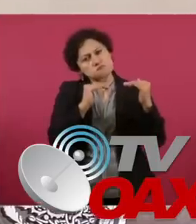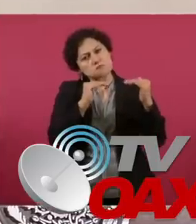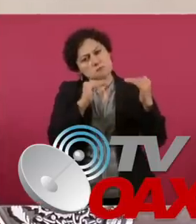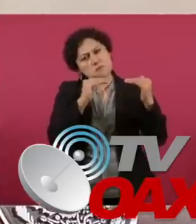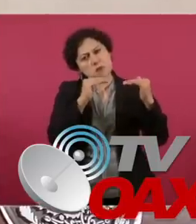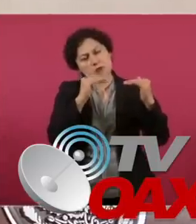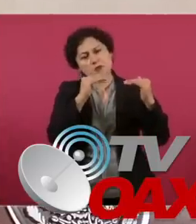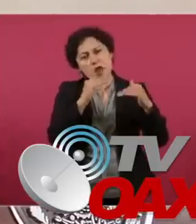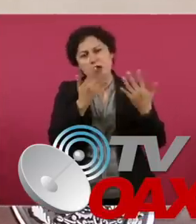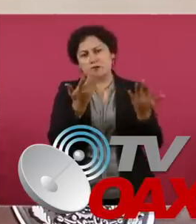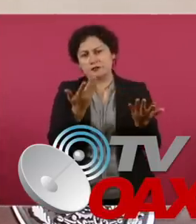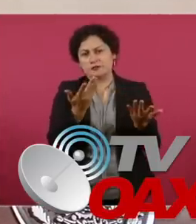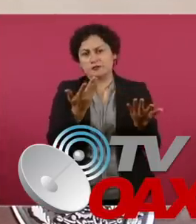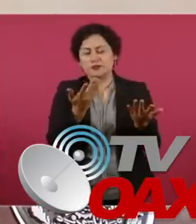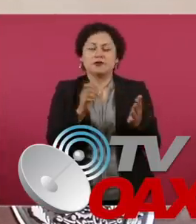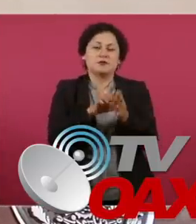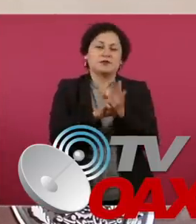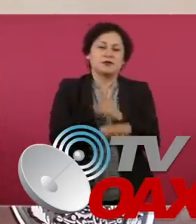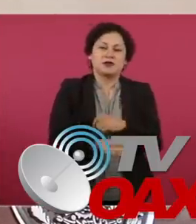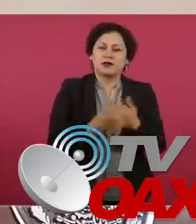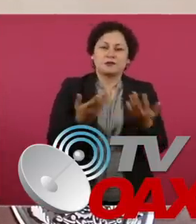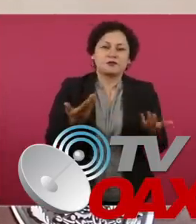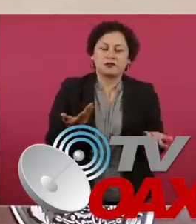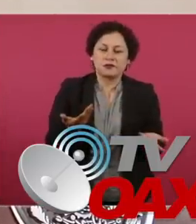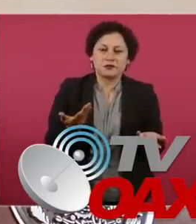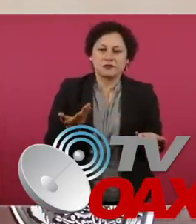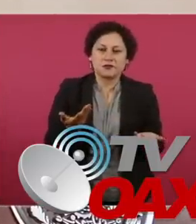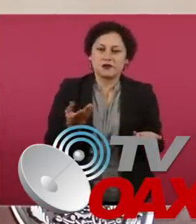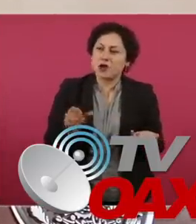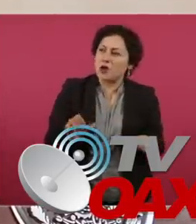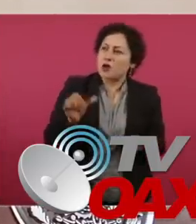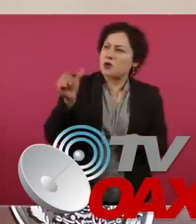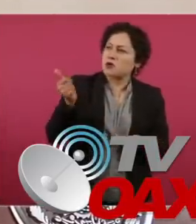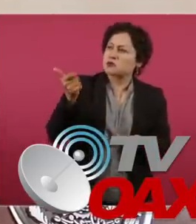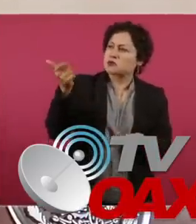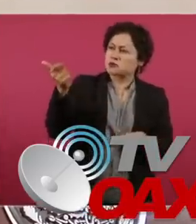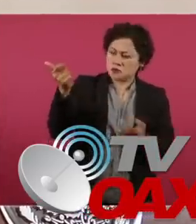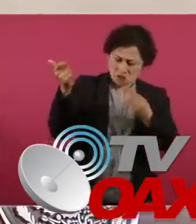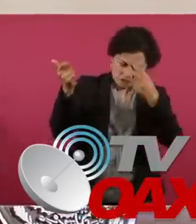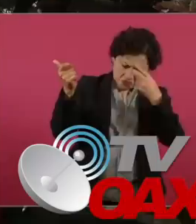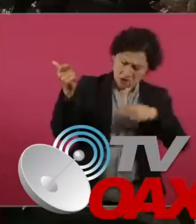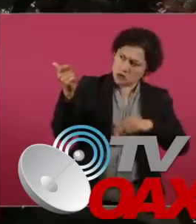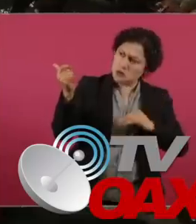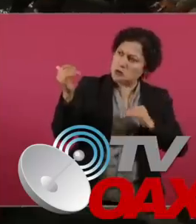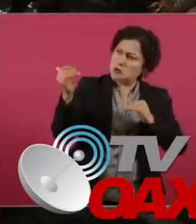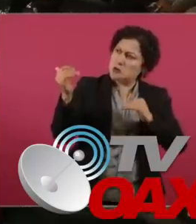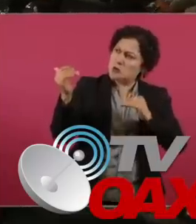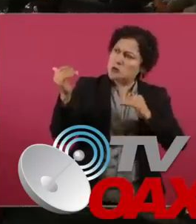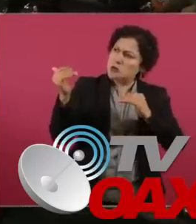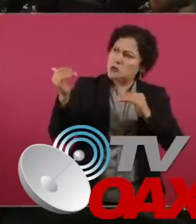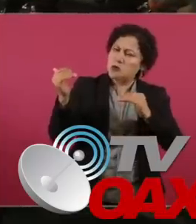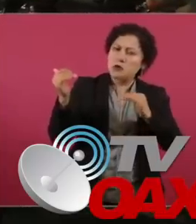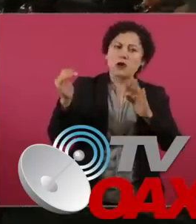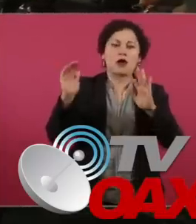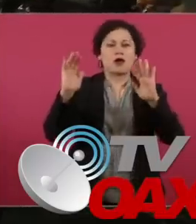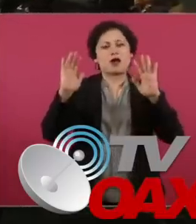Vamos a experimentar con otras monedas. Bueno, también, yo no puedo